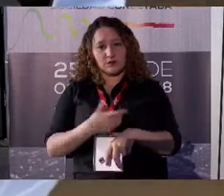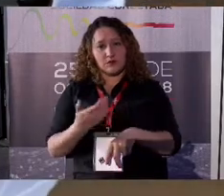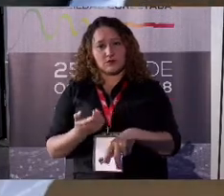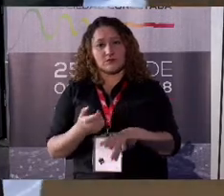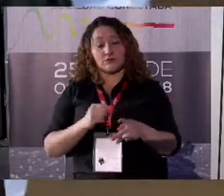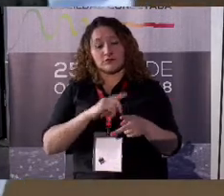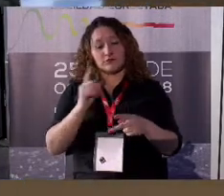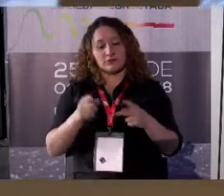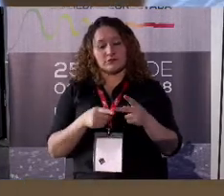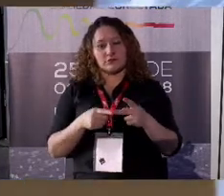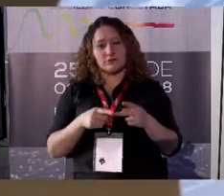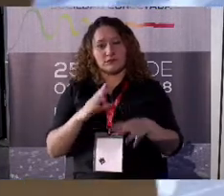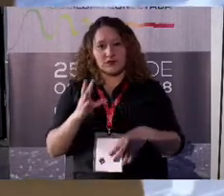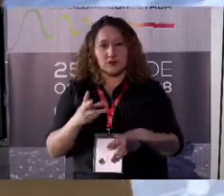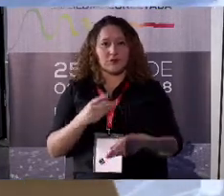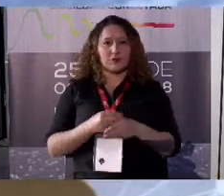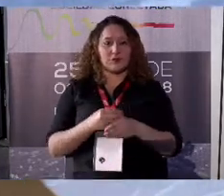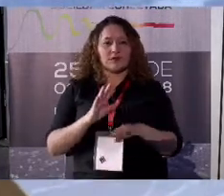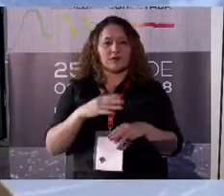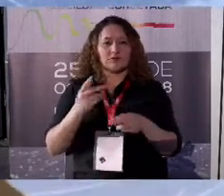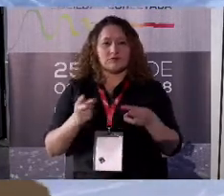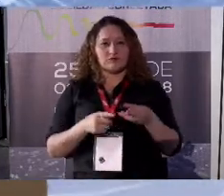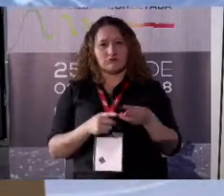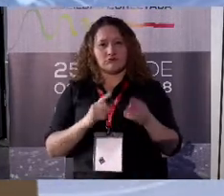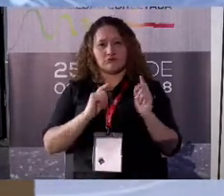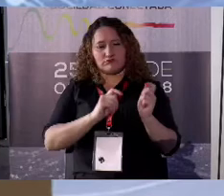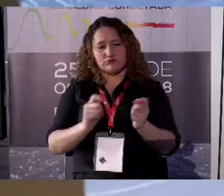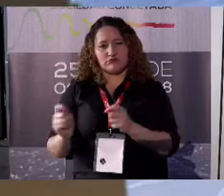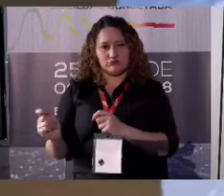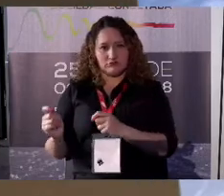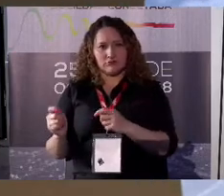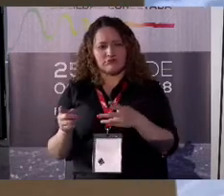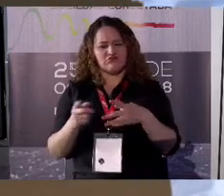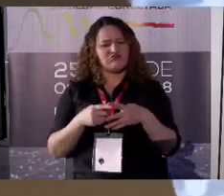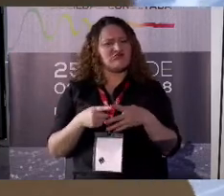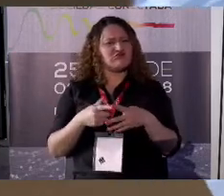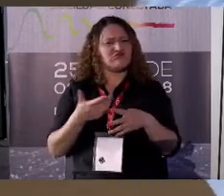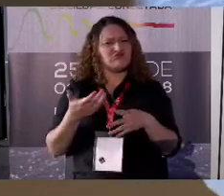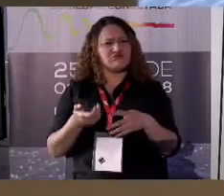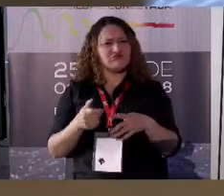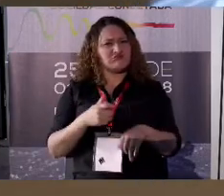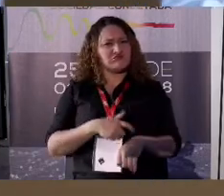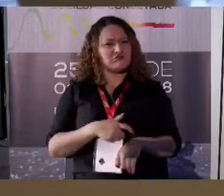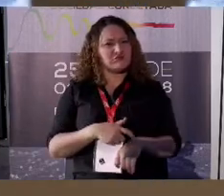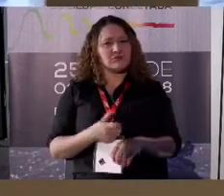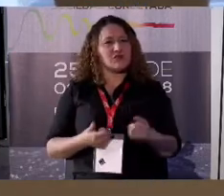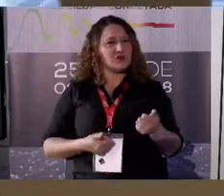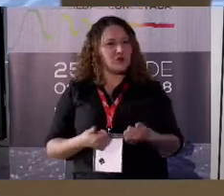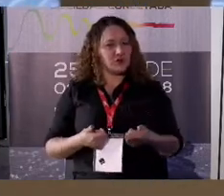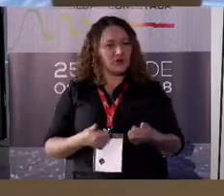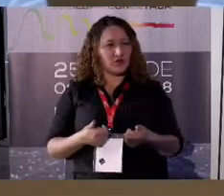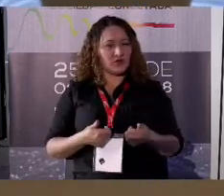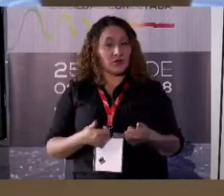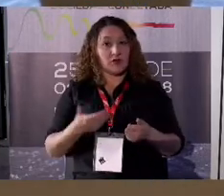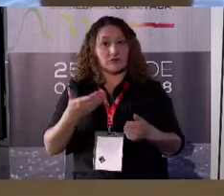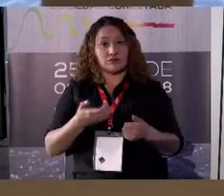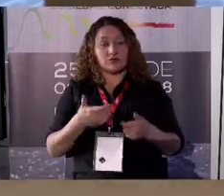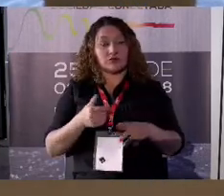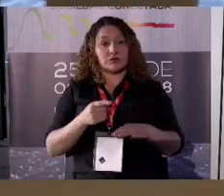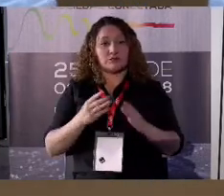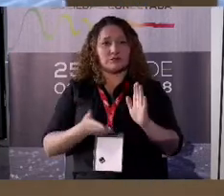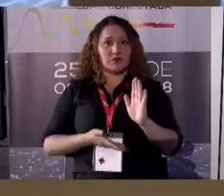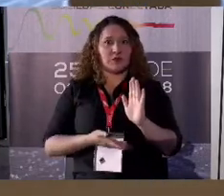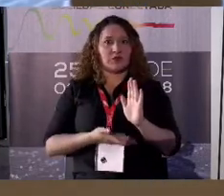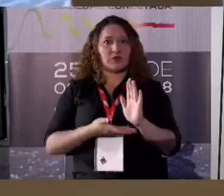complementaria, y luego una etapa de asignación. La subasta de reloj básicamente lo que está haciendo es una subasta de reloj ascendente